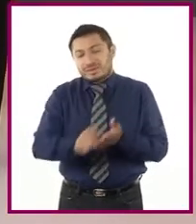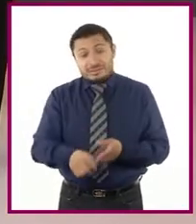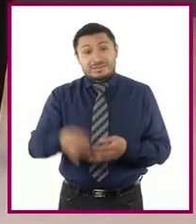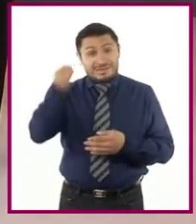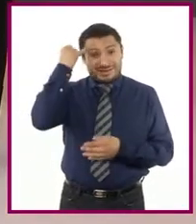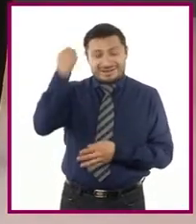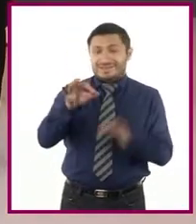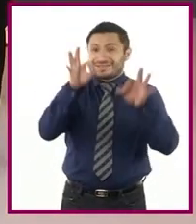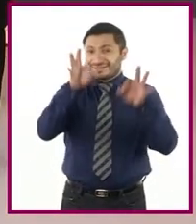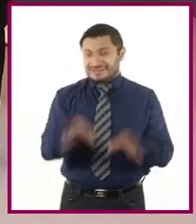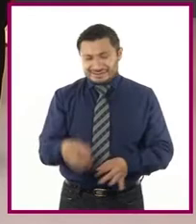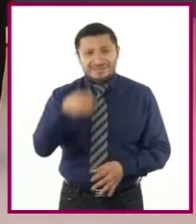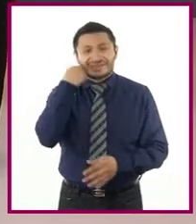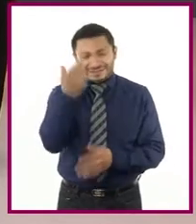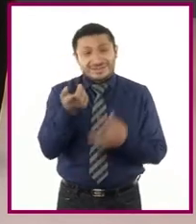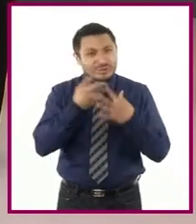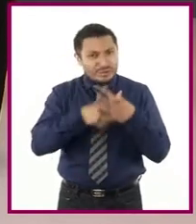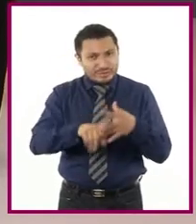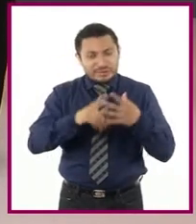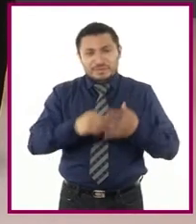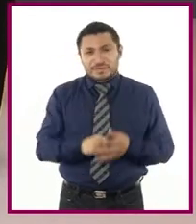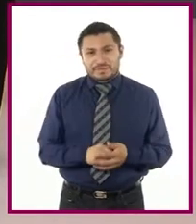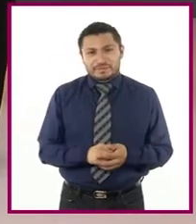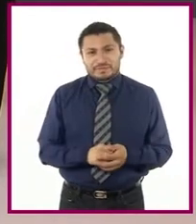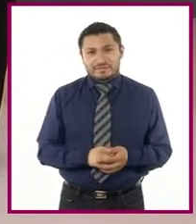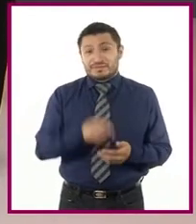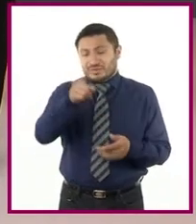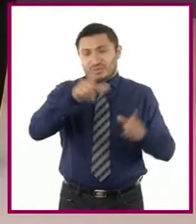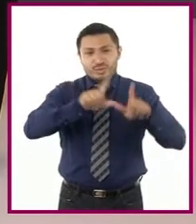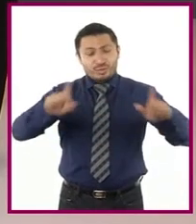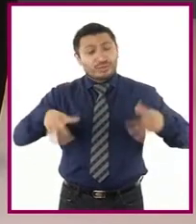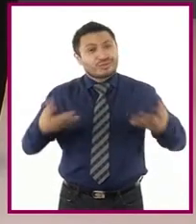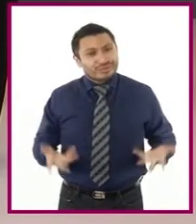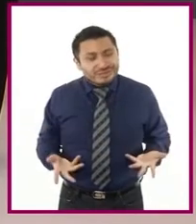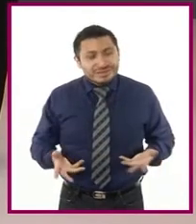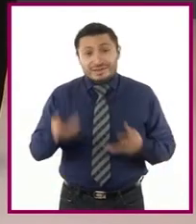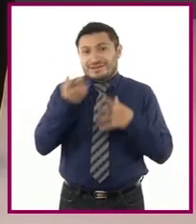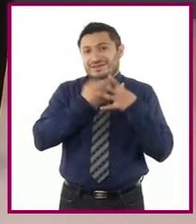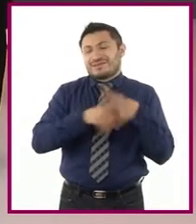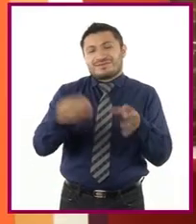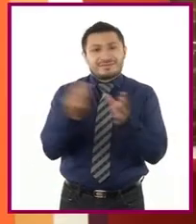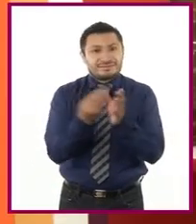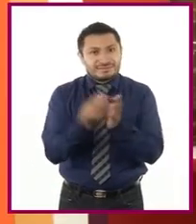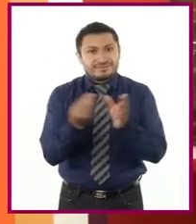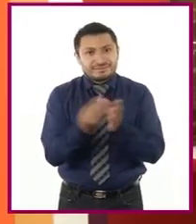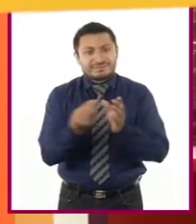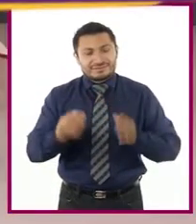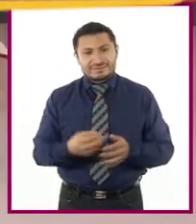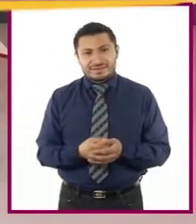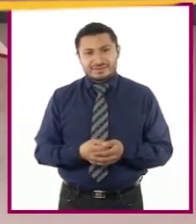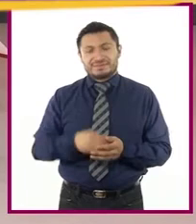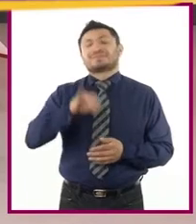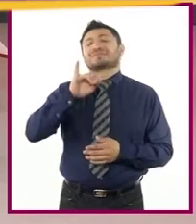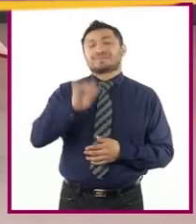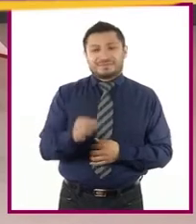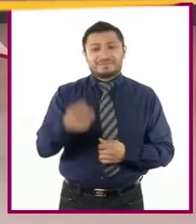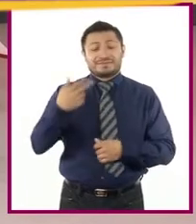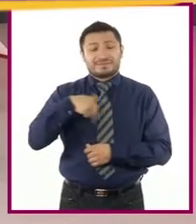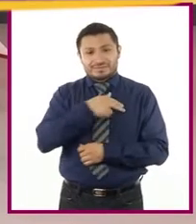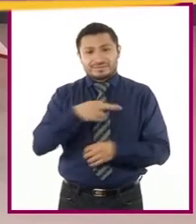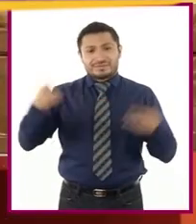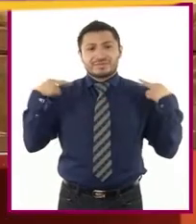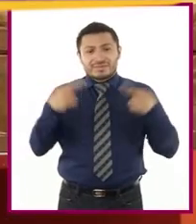Diana. Ya quiero comenzar. ¿Estás lista para que demos inicio a la sesión? Completamente. Somos la